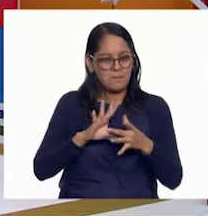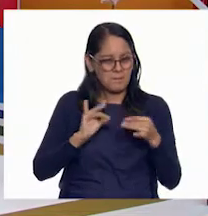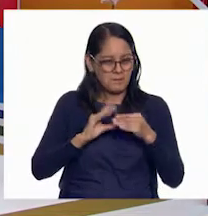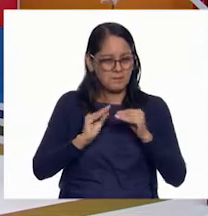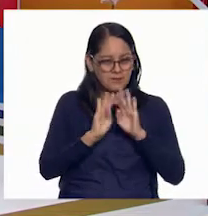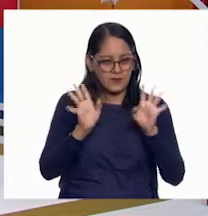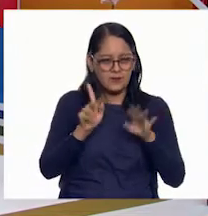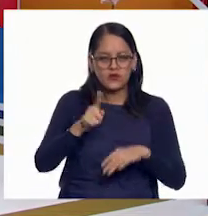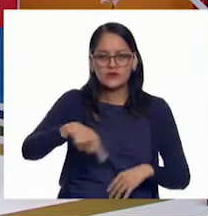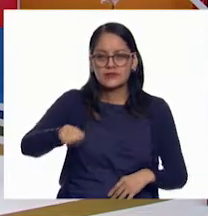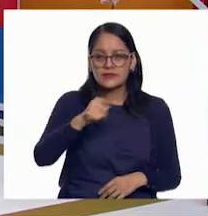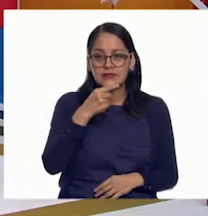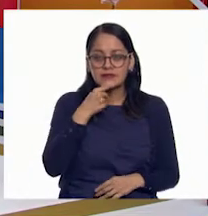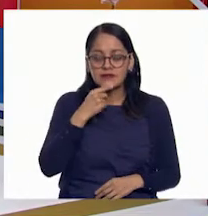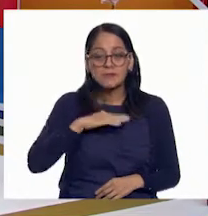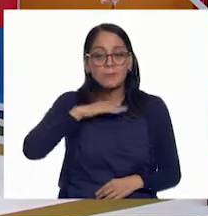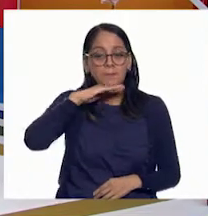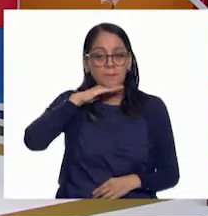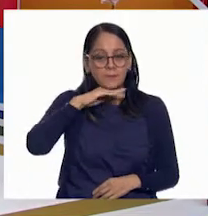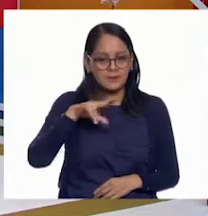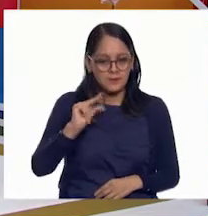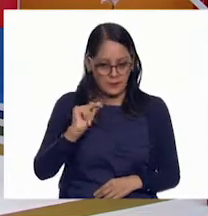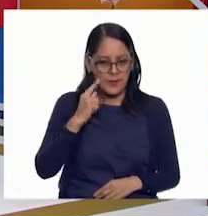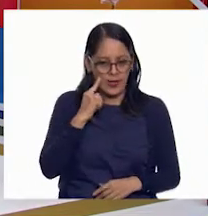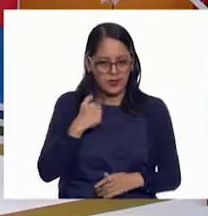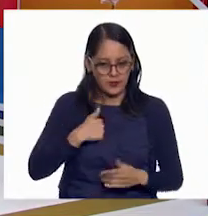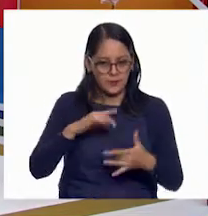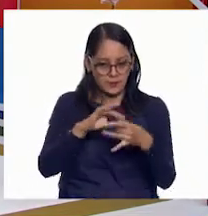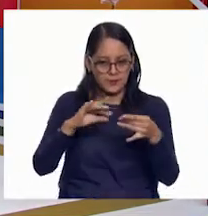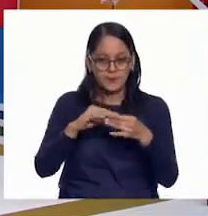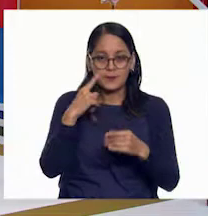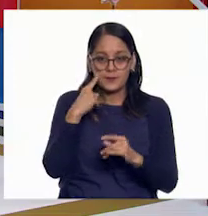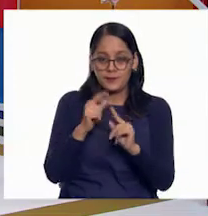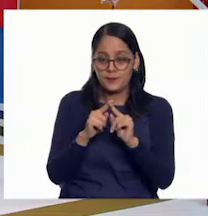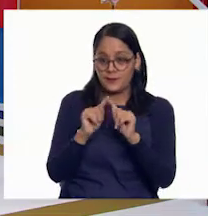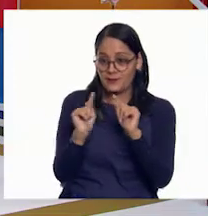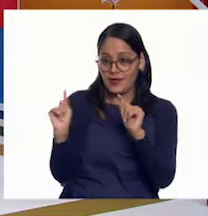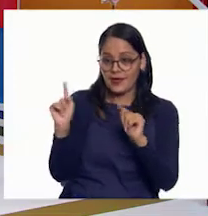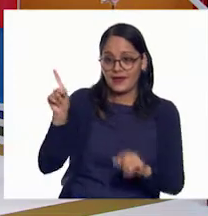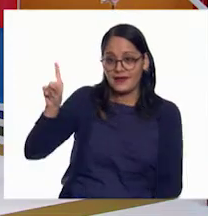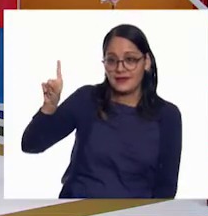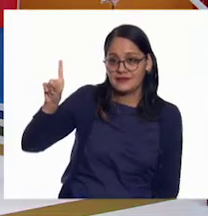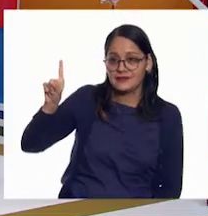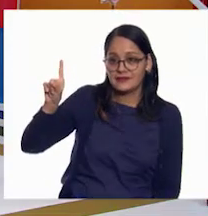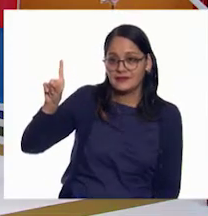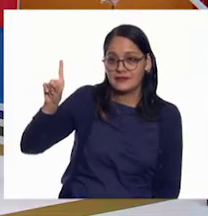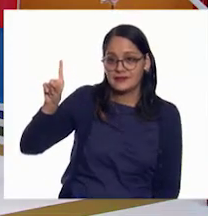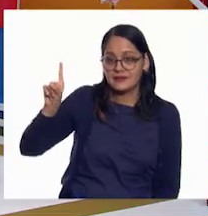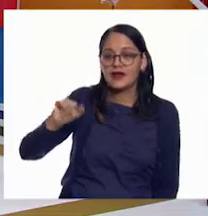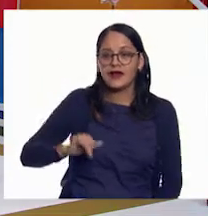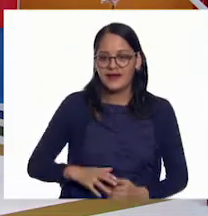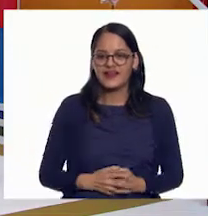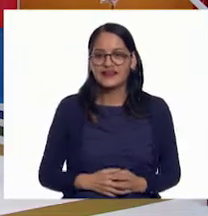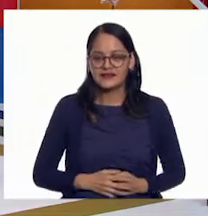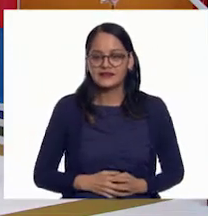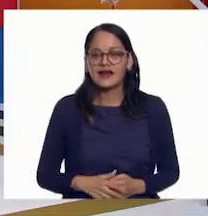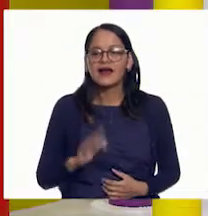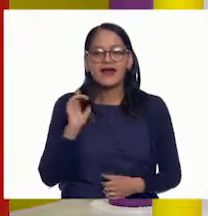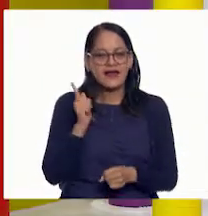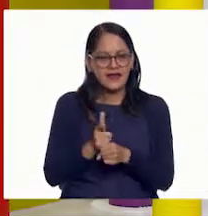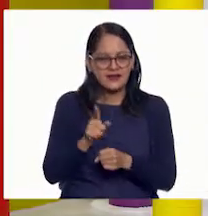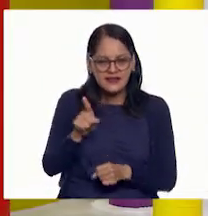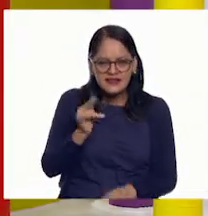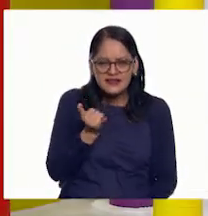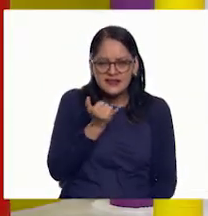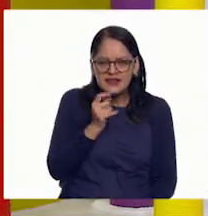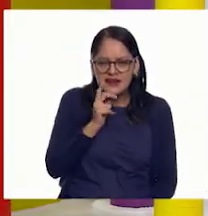mejor algo que los niños no se dan cuenta. Por ejemplo, en esta parte, Ahí, claro, yo ahí veo algo que está muy